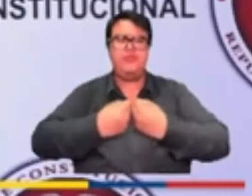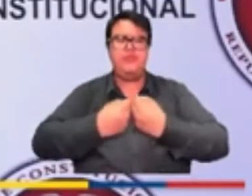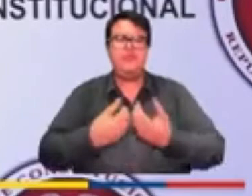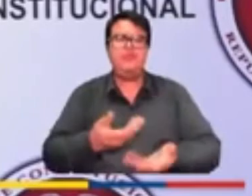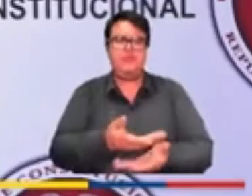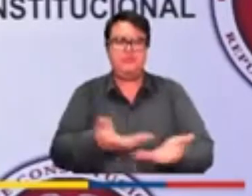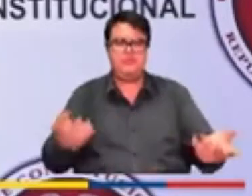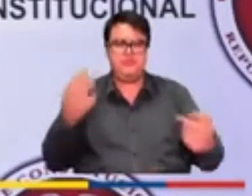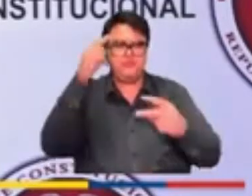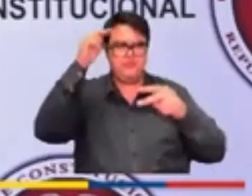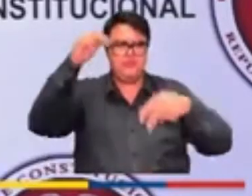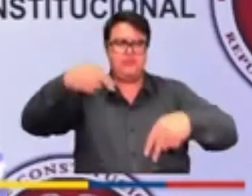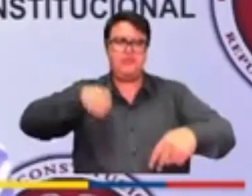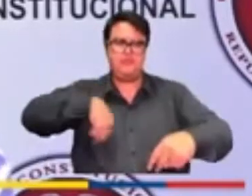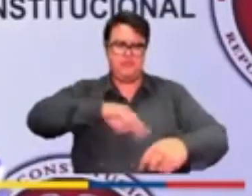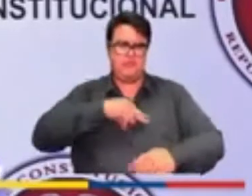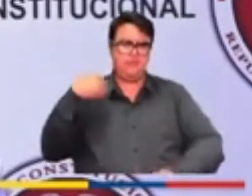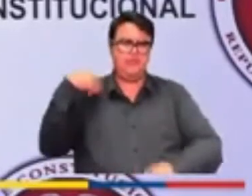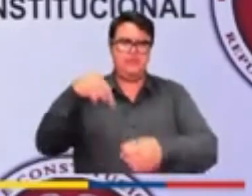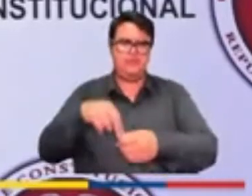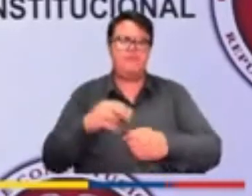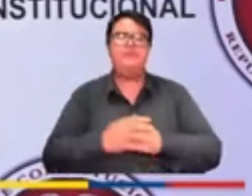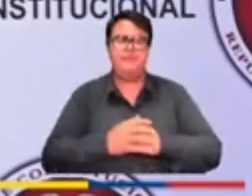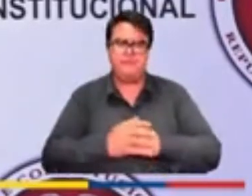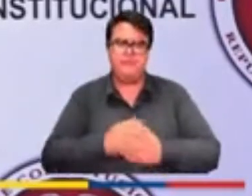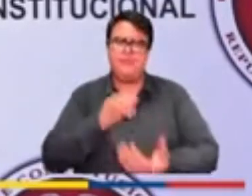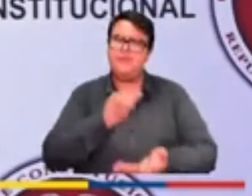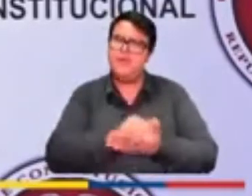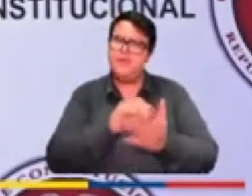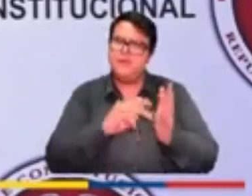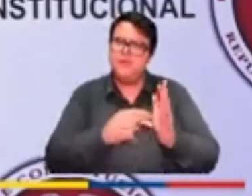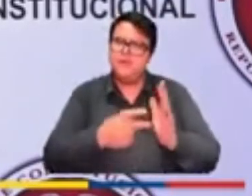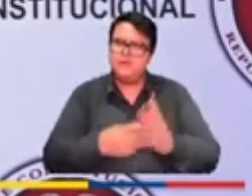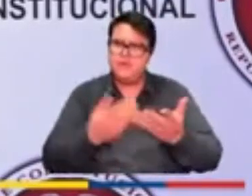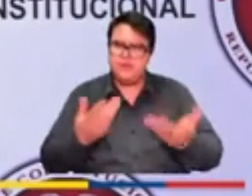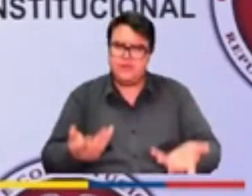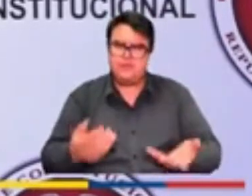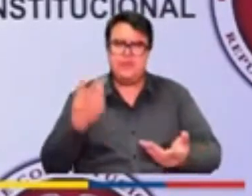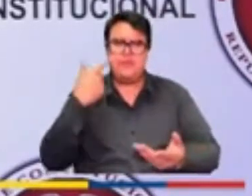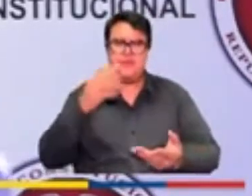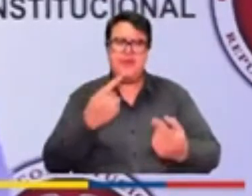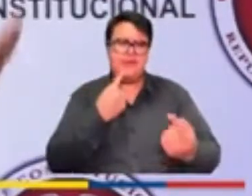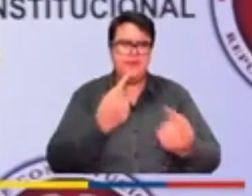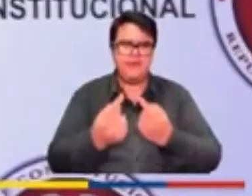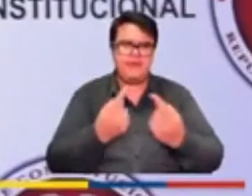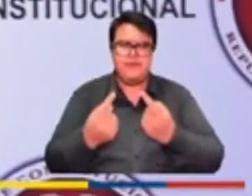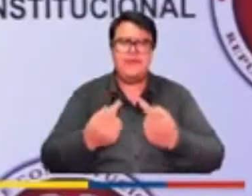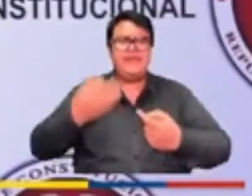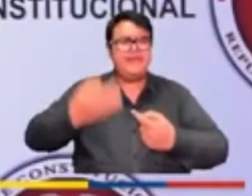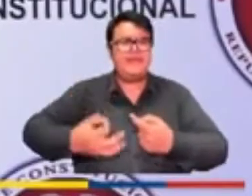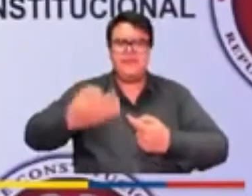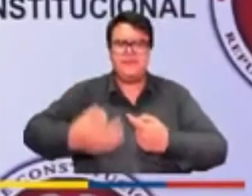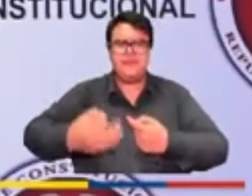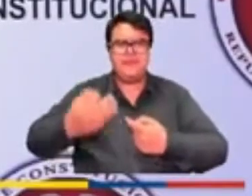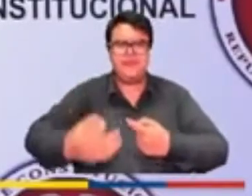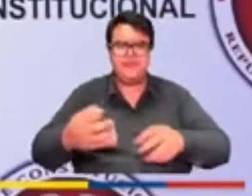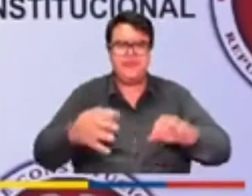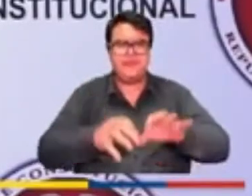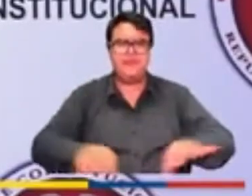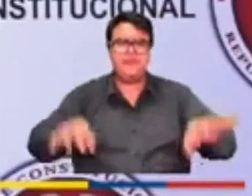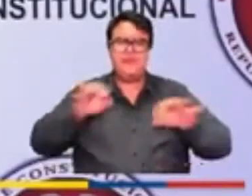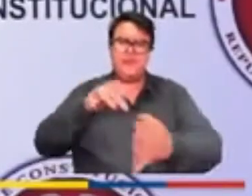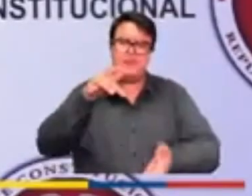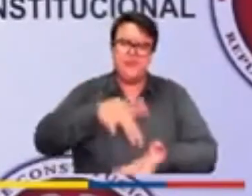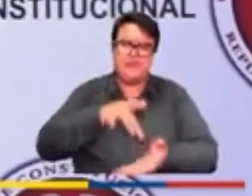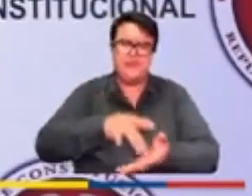las autoridades indígenas. Es decir, tiene que haber un diálogo permanente donde se garantice la